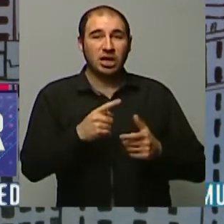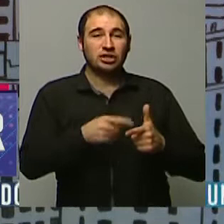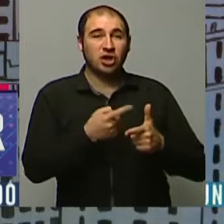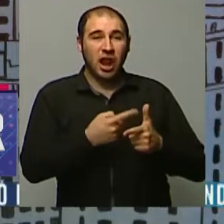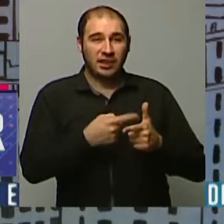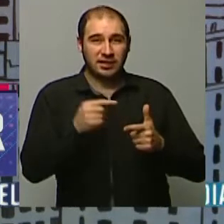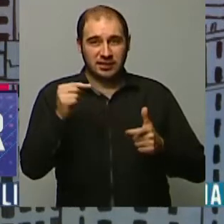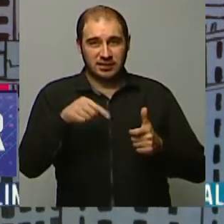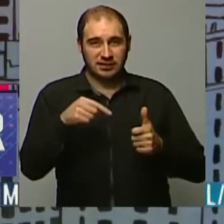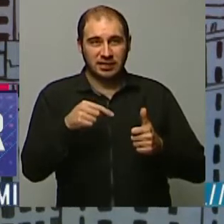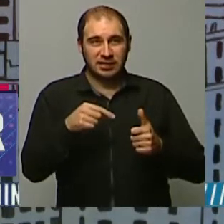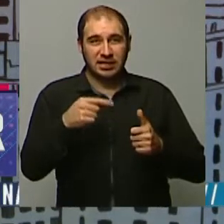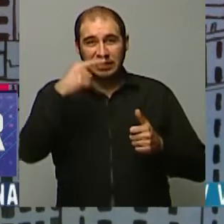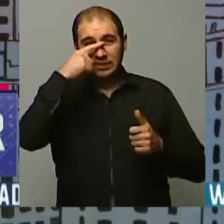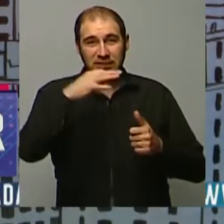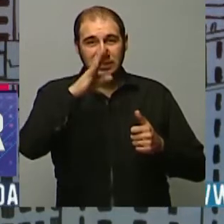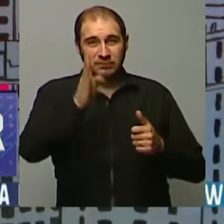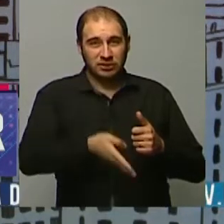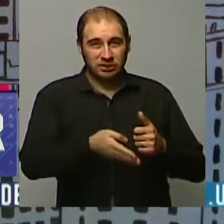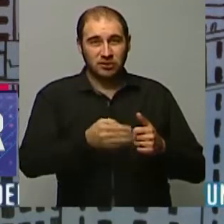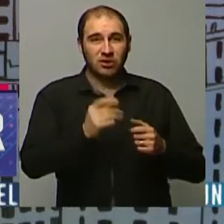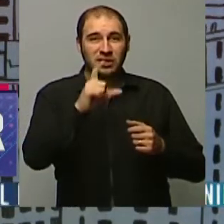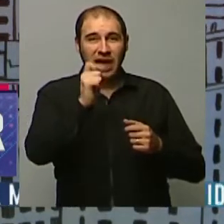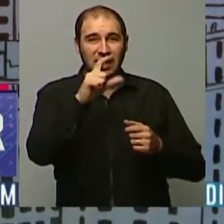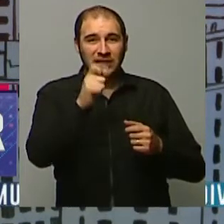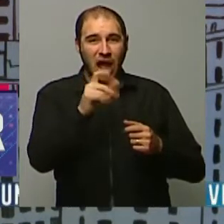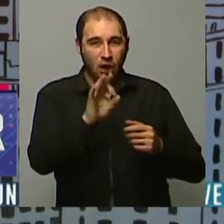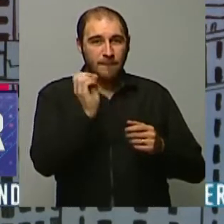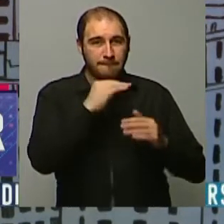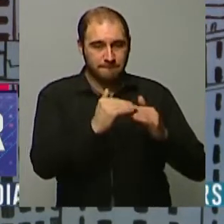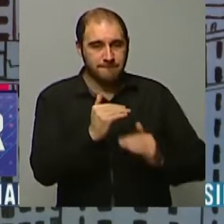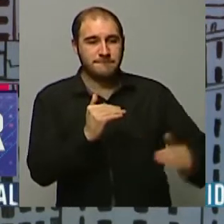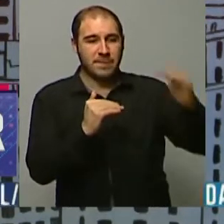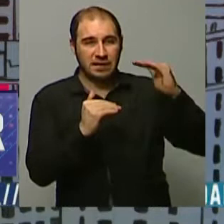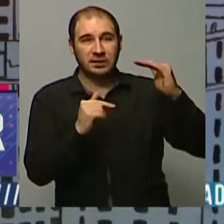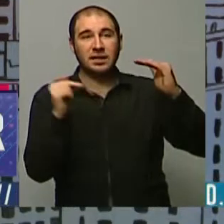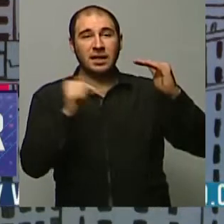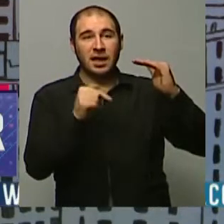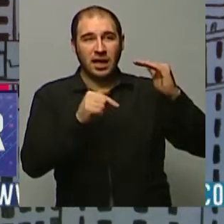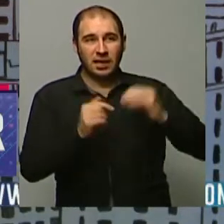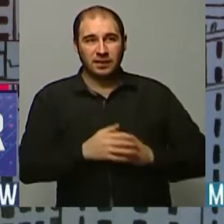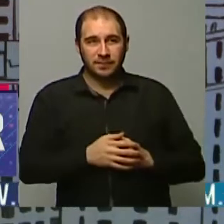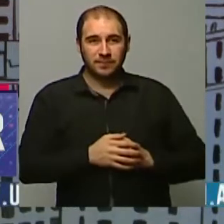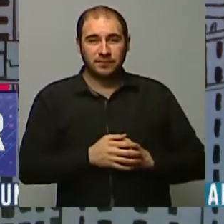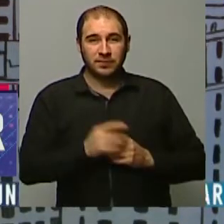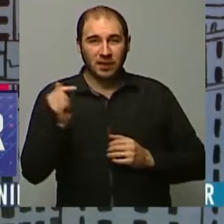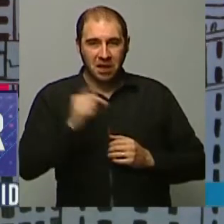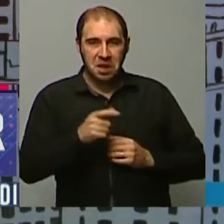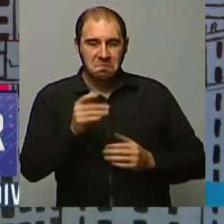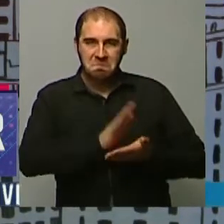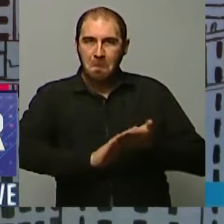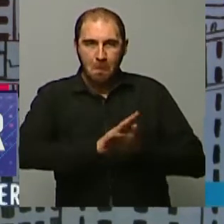chocolate sea 70% o más de cacao. De esa manera van a tener una buena